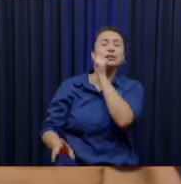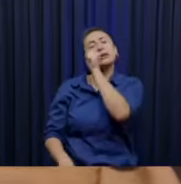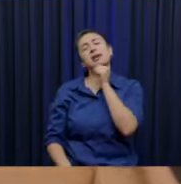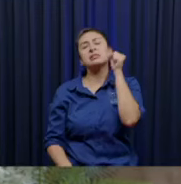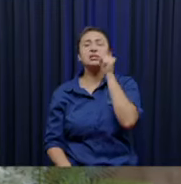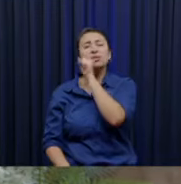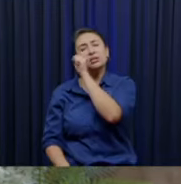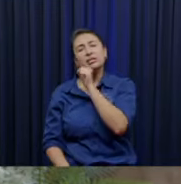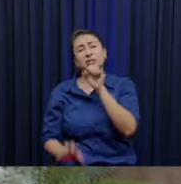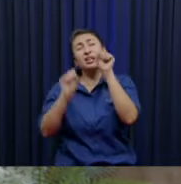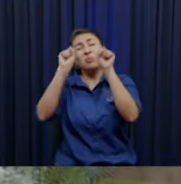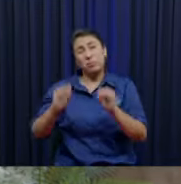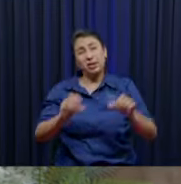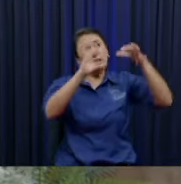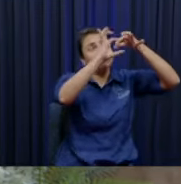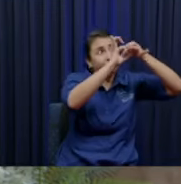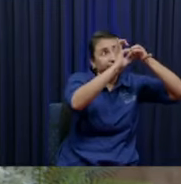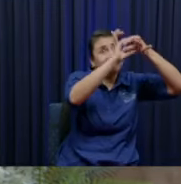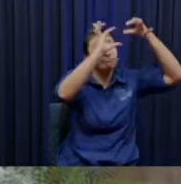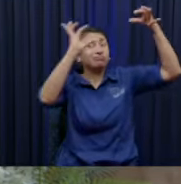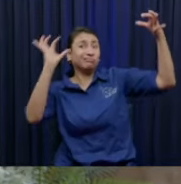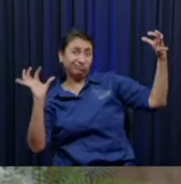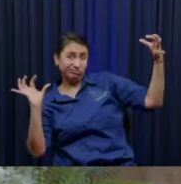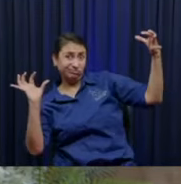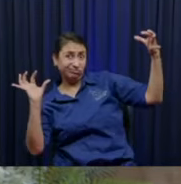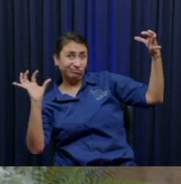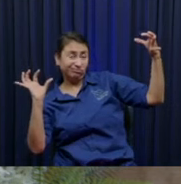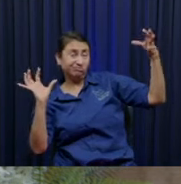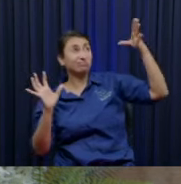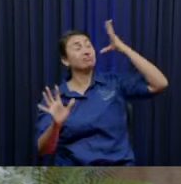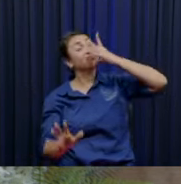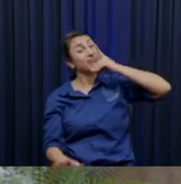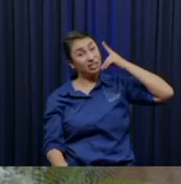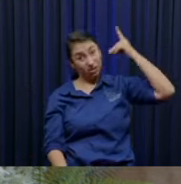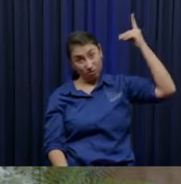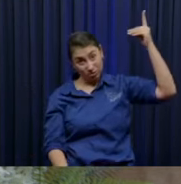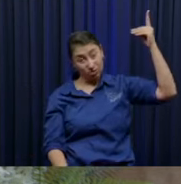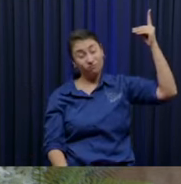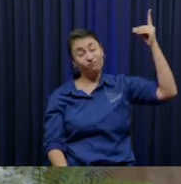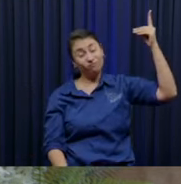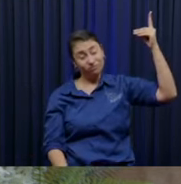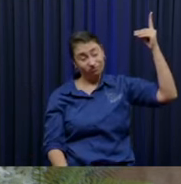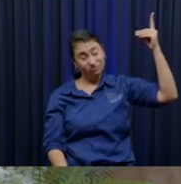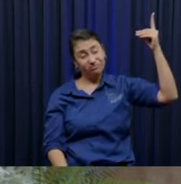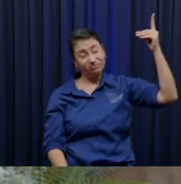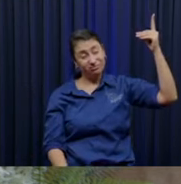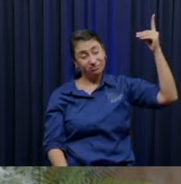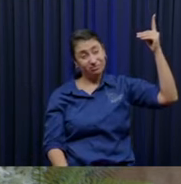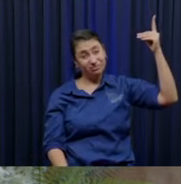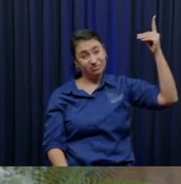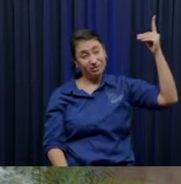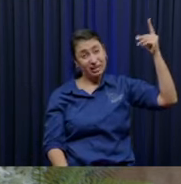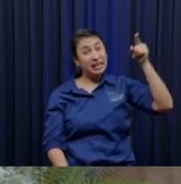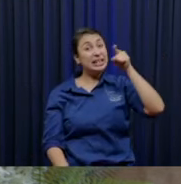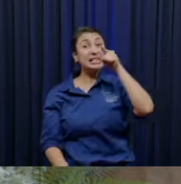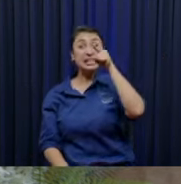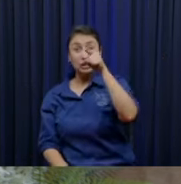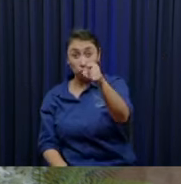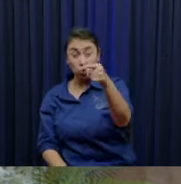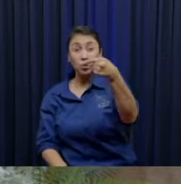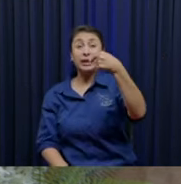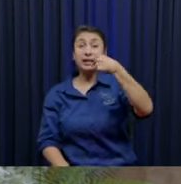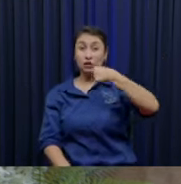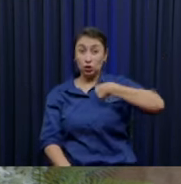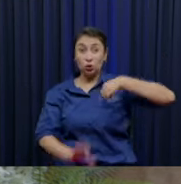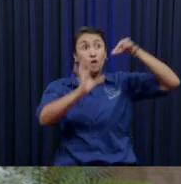de alabanza, no solamente que puedan expresar la idea, el cántico de algunos que se levantaron